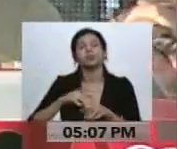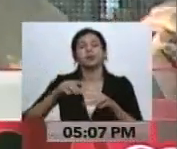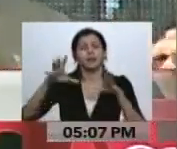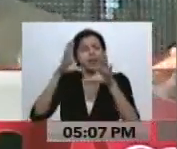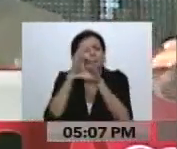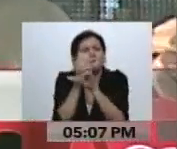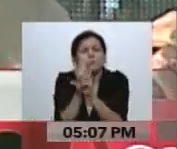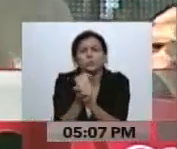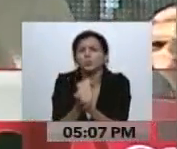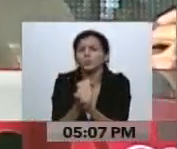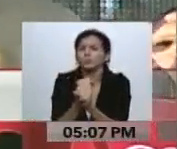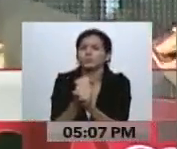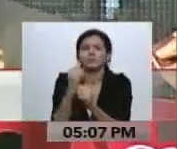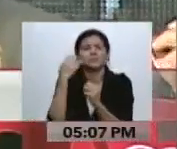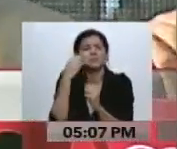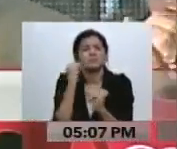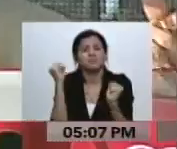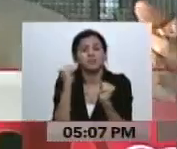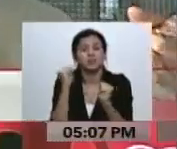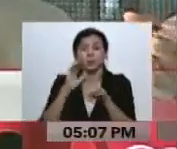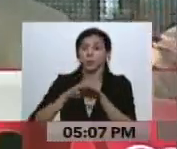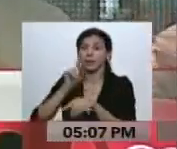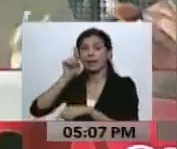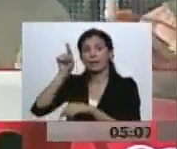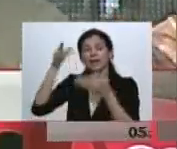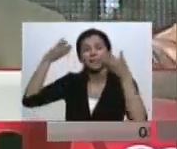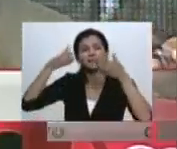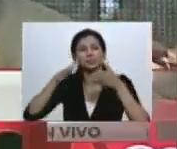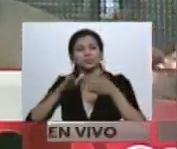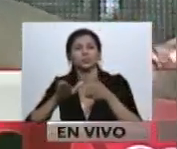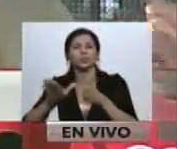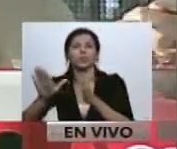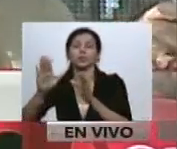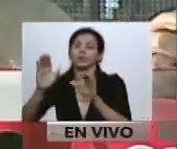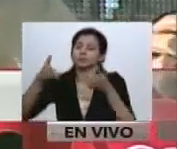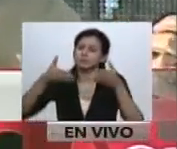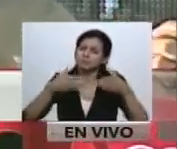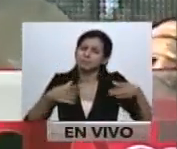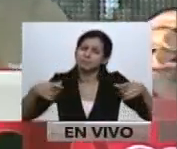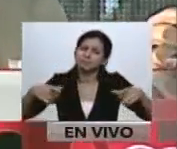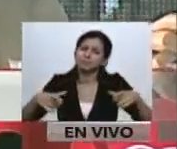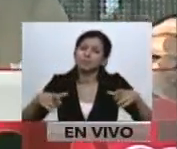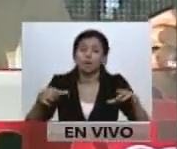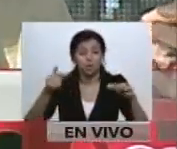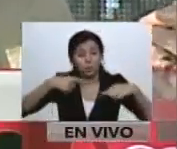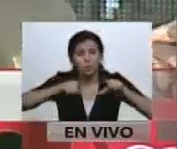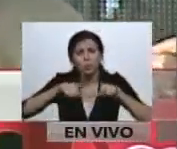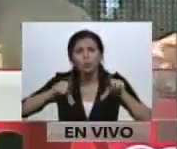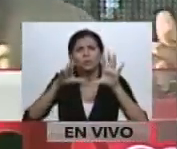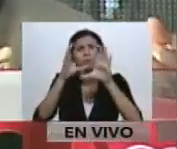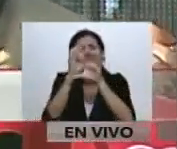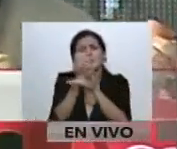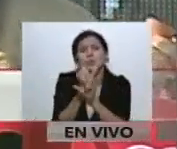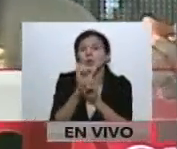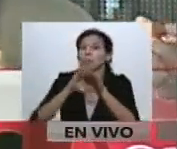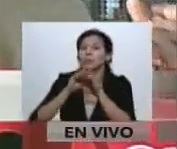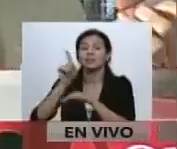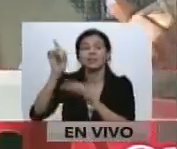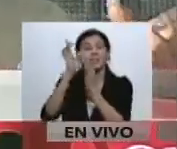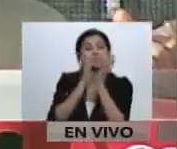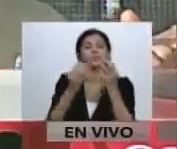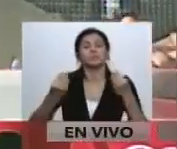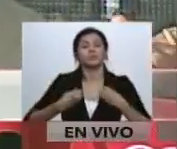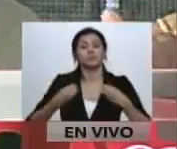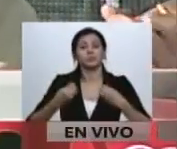noche fría, porque él nació en un pesebre oscuro, porque él